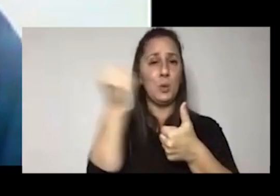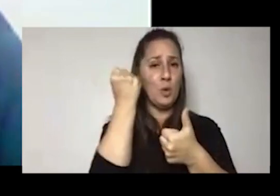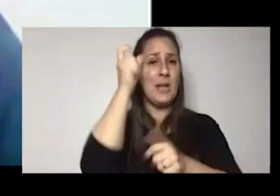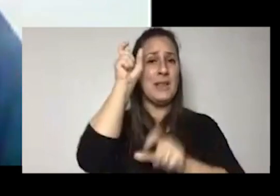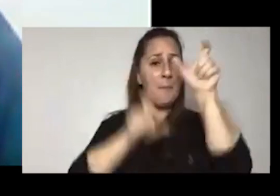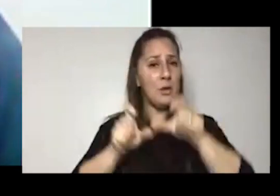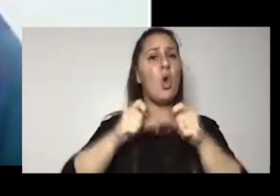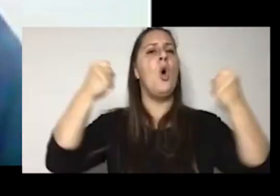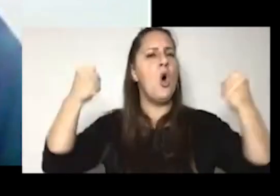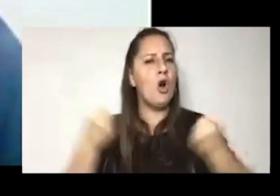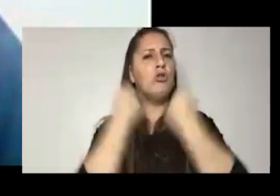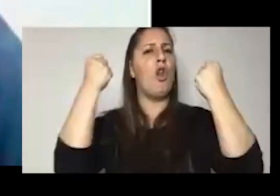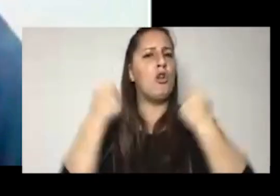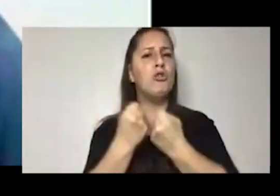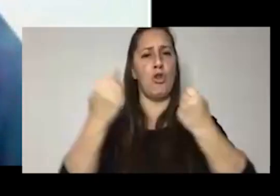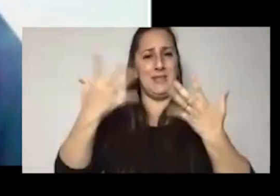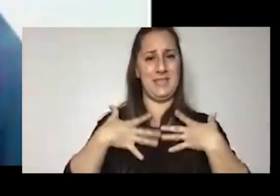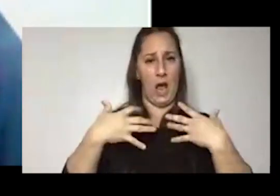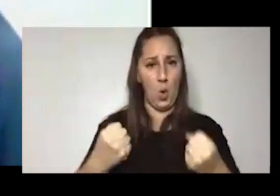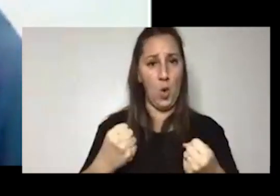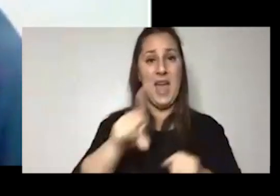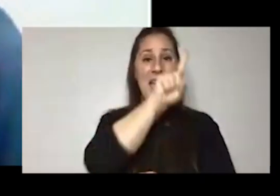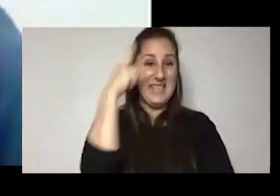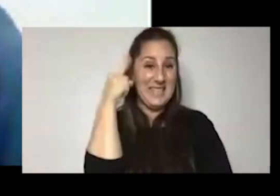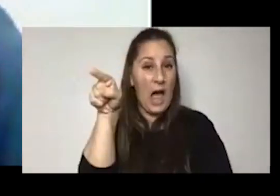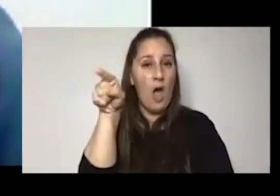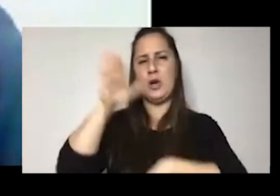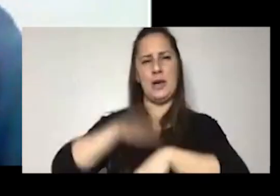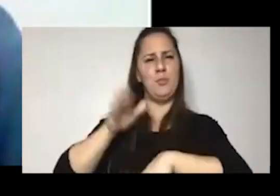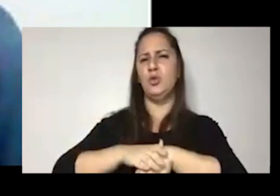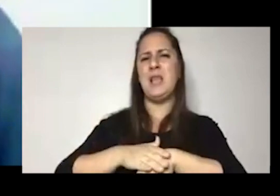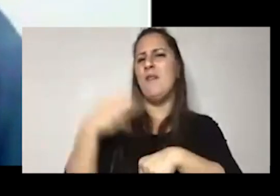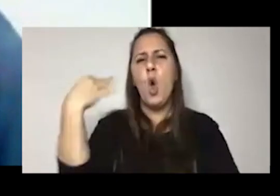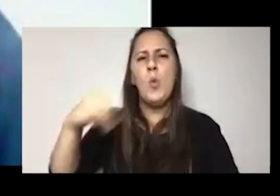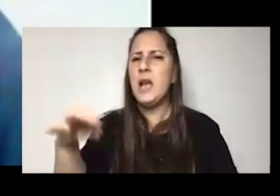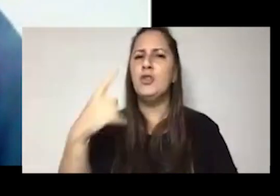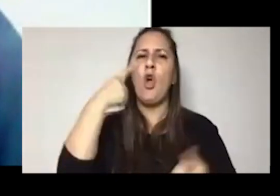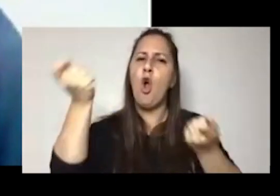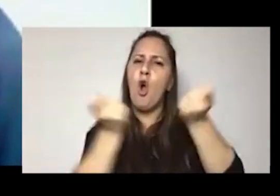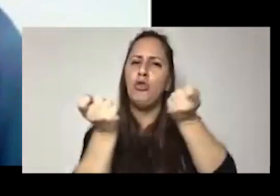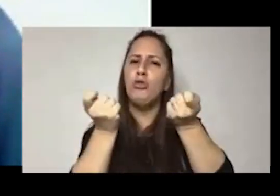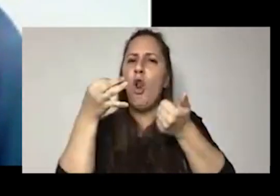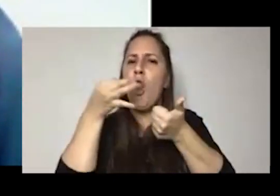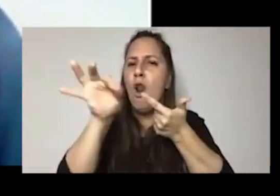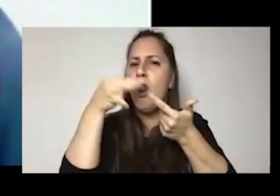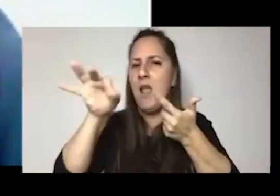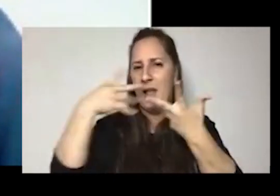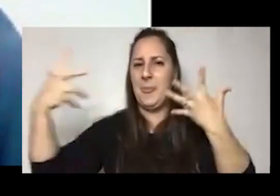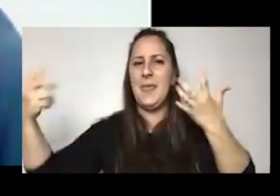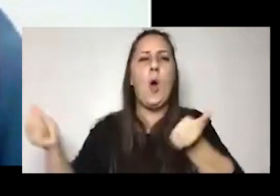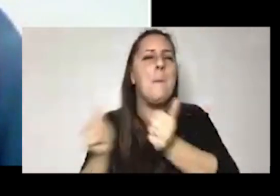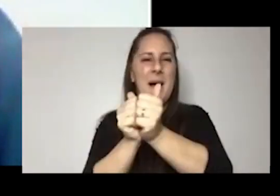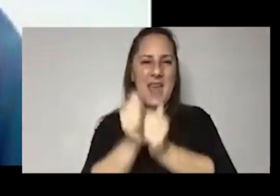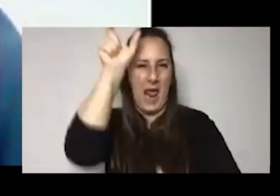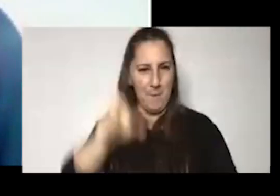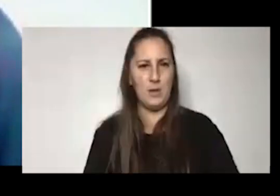de salud y el Estado tiene la obligación de estar controlando y haciendo el acompañamiento de las personas para que se evalúen, para